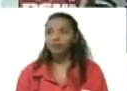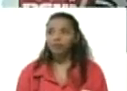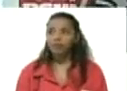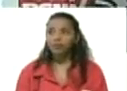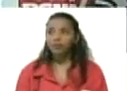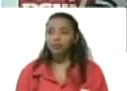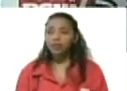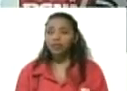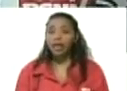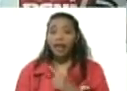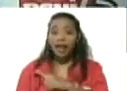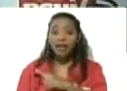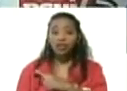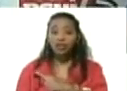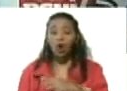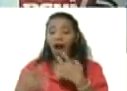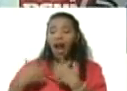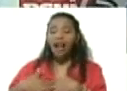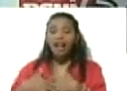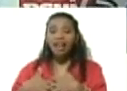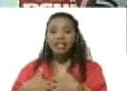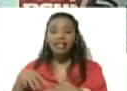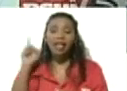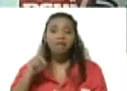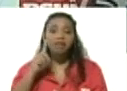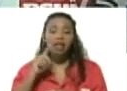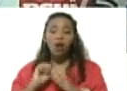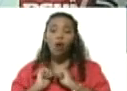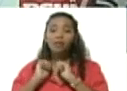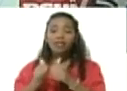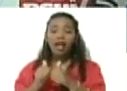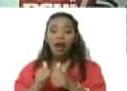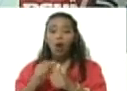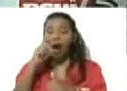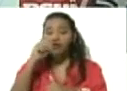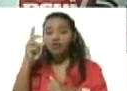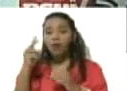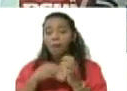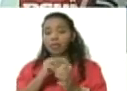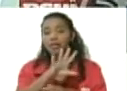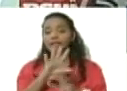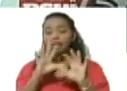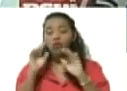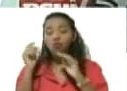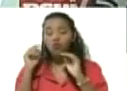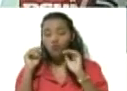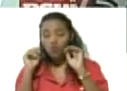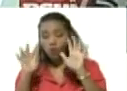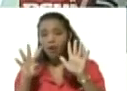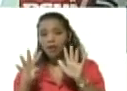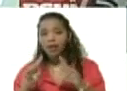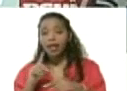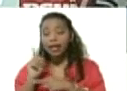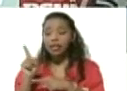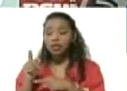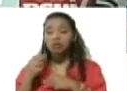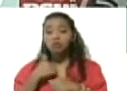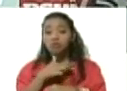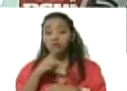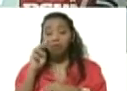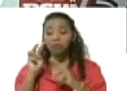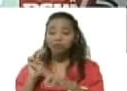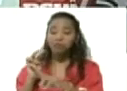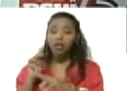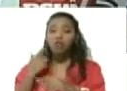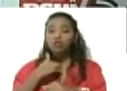Son analistas de pacotilla. Ellos comenzaron el 2019, que vamos bien, era que decían, vamos bien. Y les dimos una